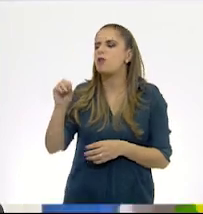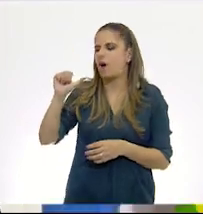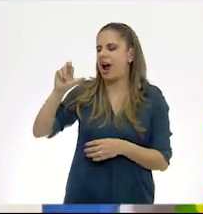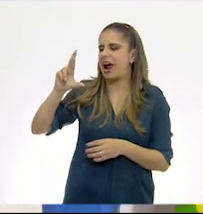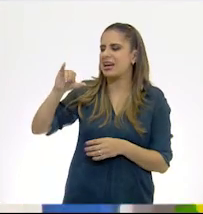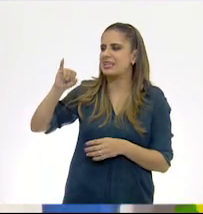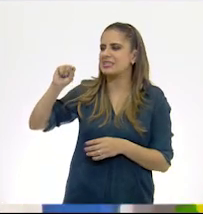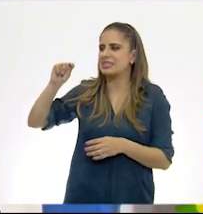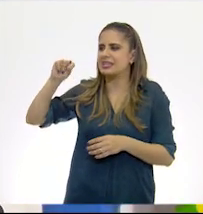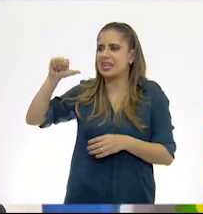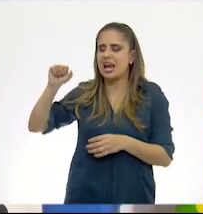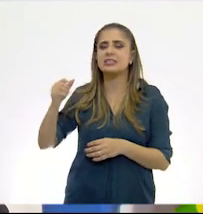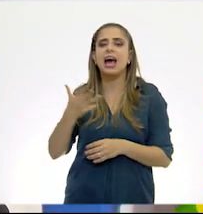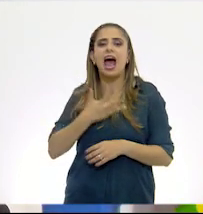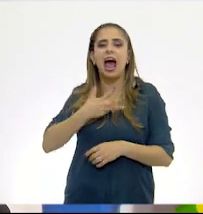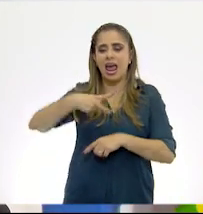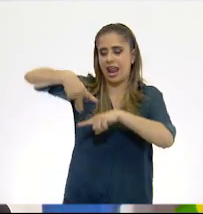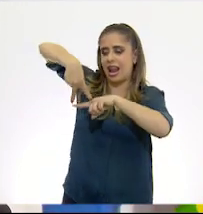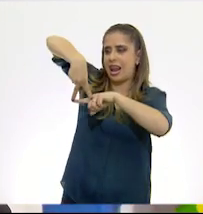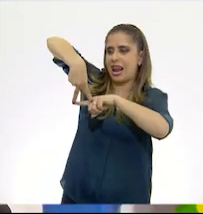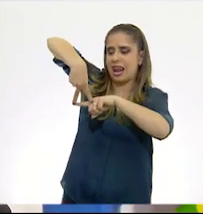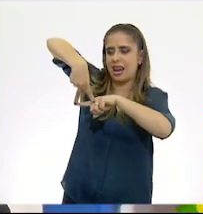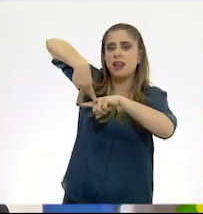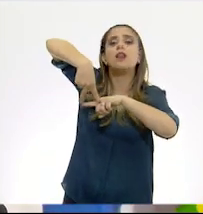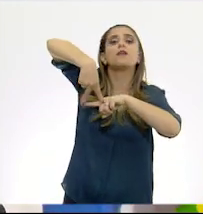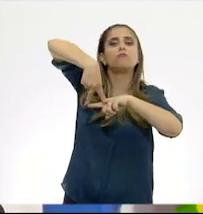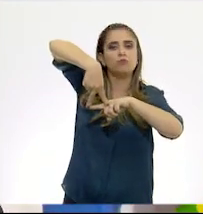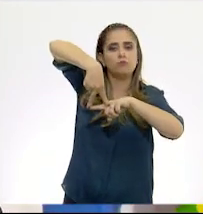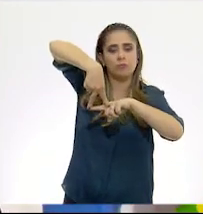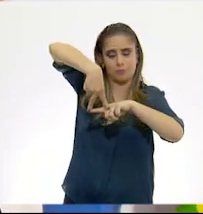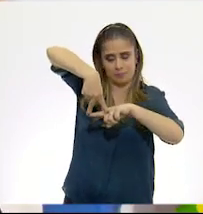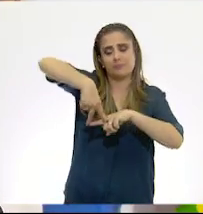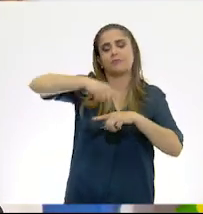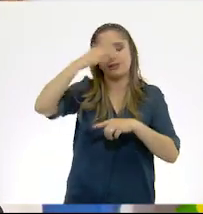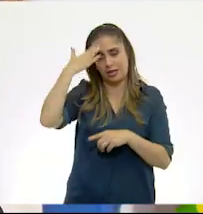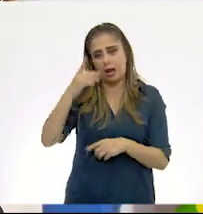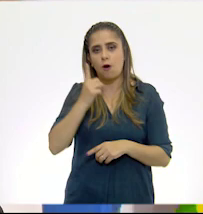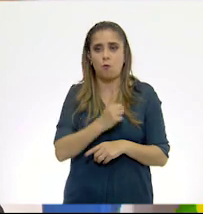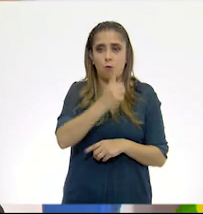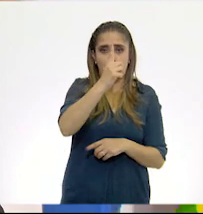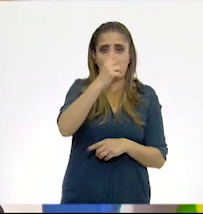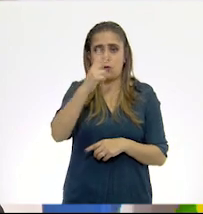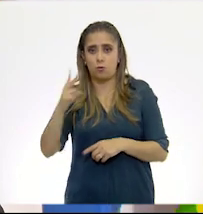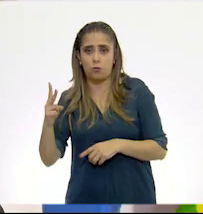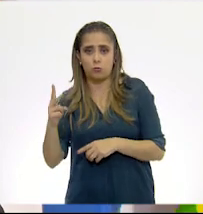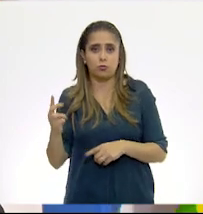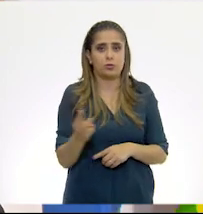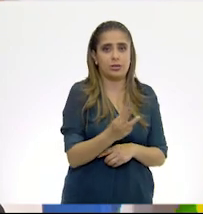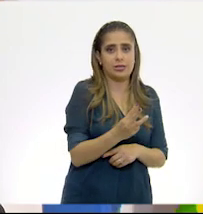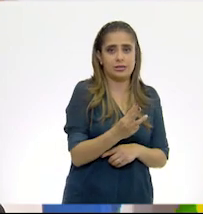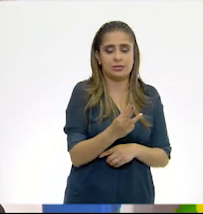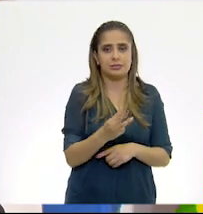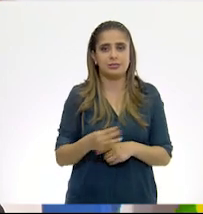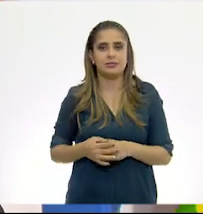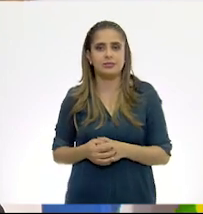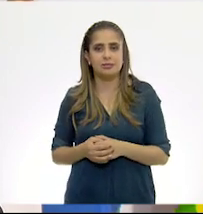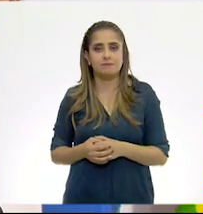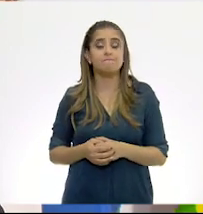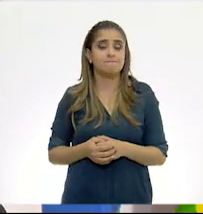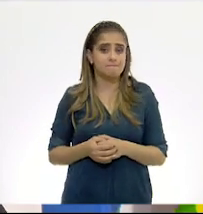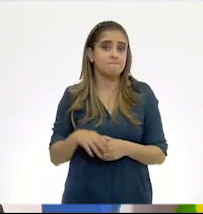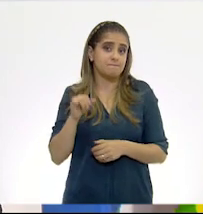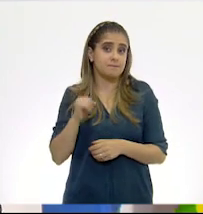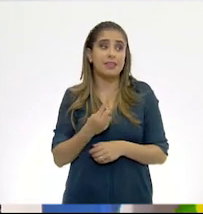triángulo? Pues es muy sencillo, vamos a contarlo para saber. Uno, dos y tres.